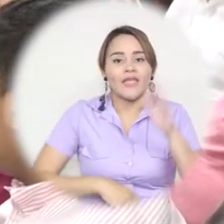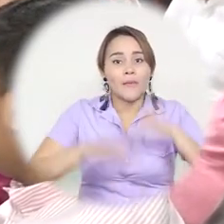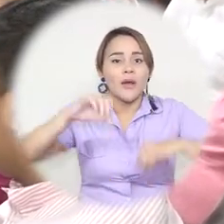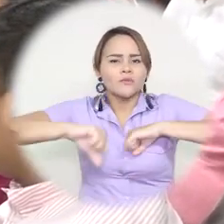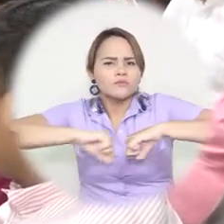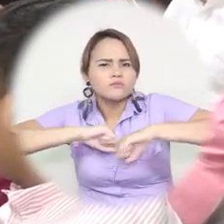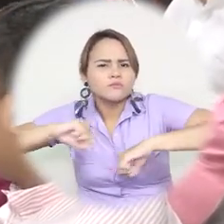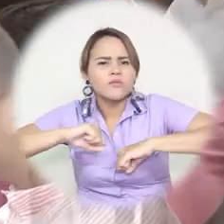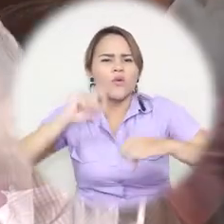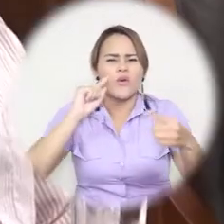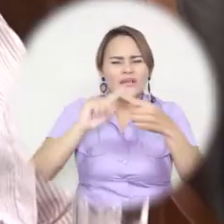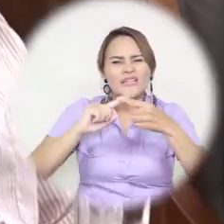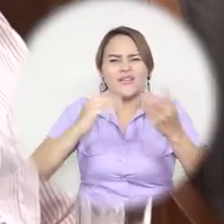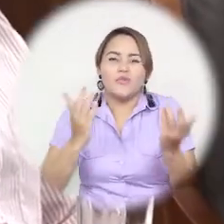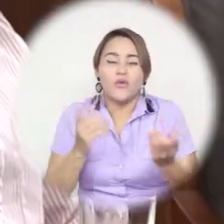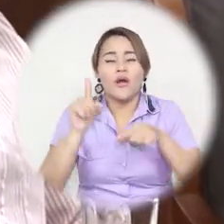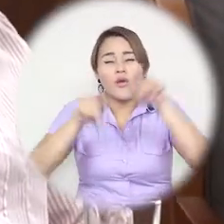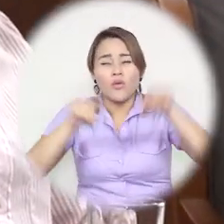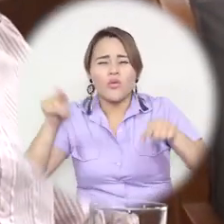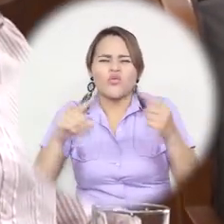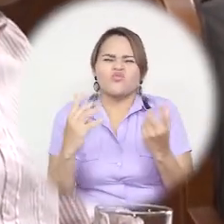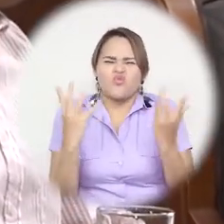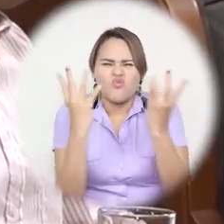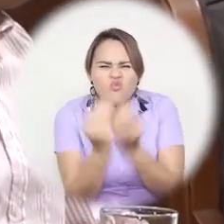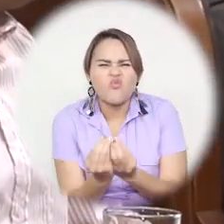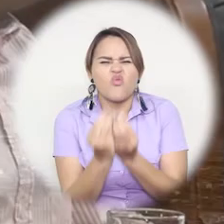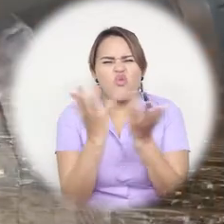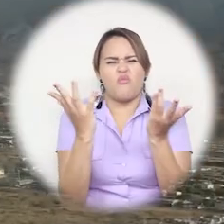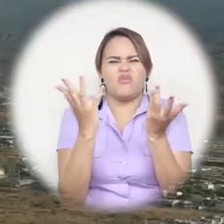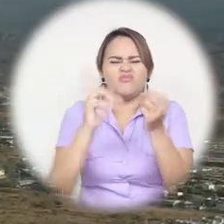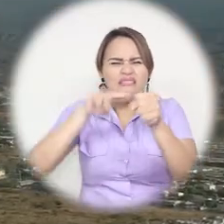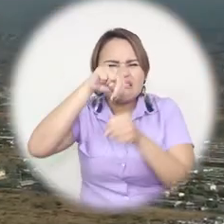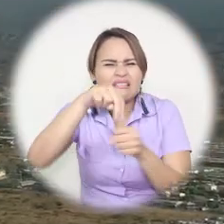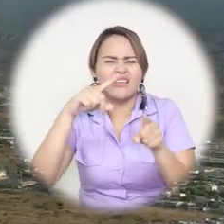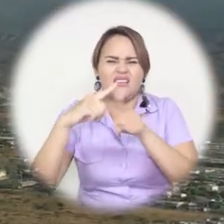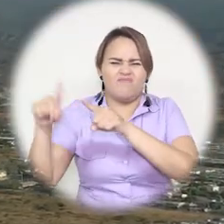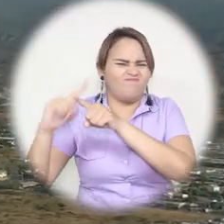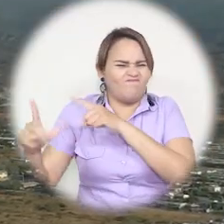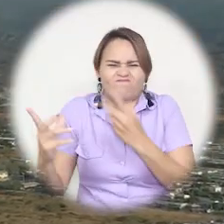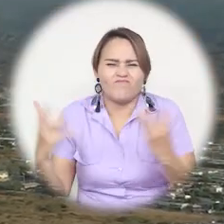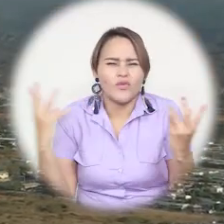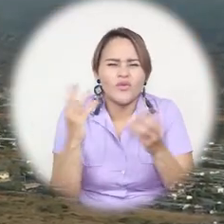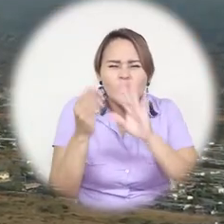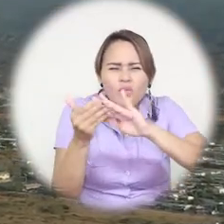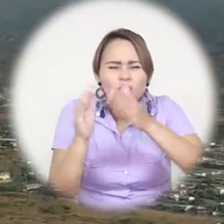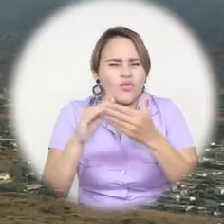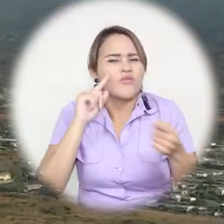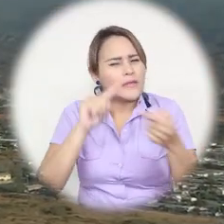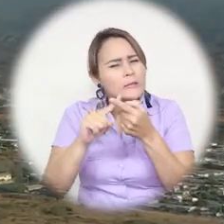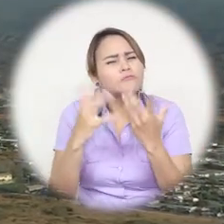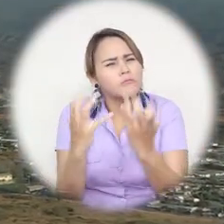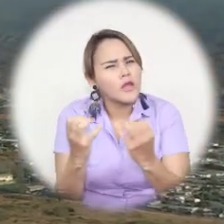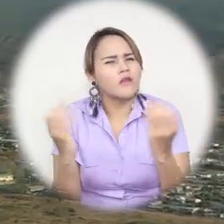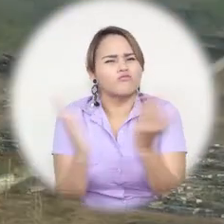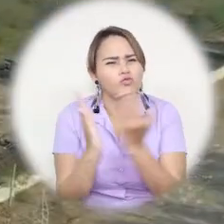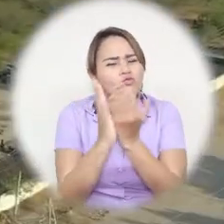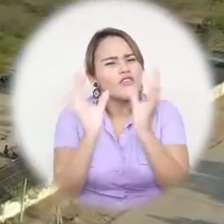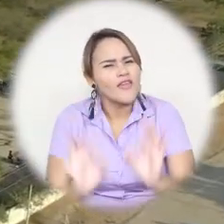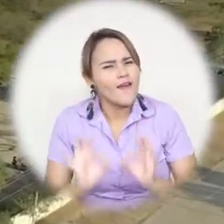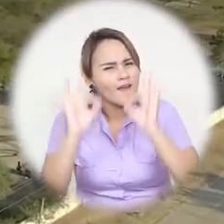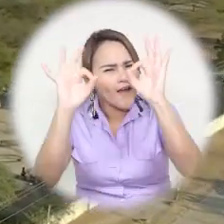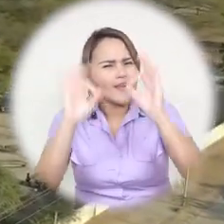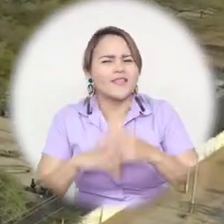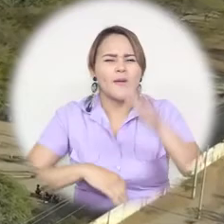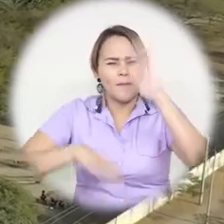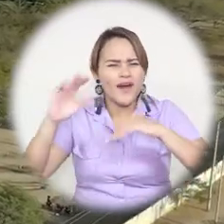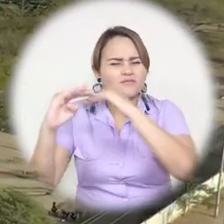el fortalecimiento y protección de los pueblos y grupos étnicos en condiciones históricas de marginalidad, en aras de propiciar acceso de calidad a la